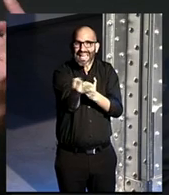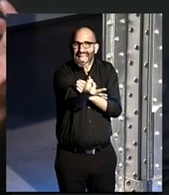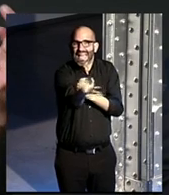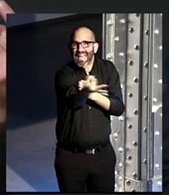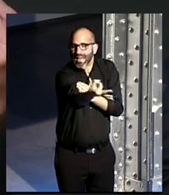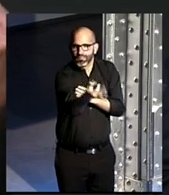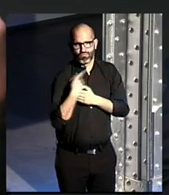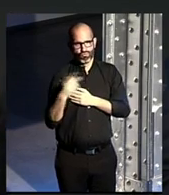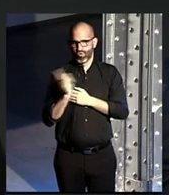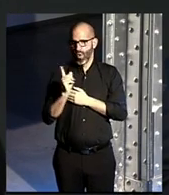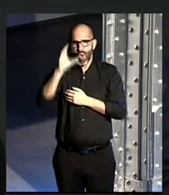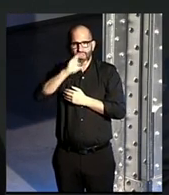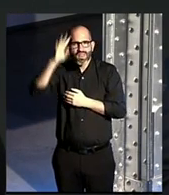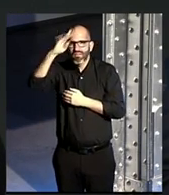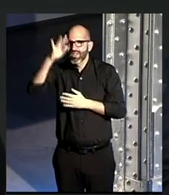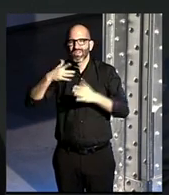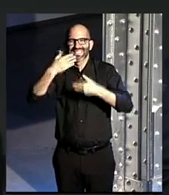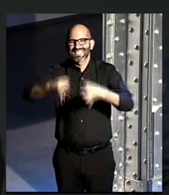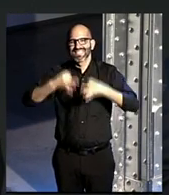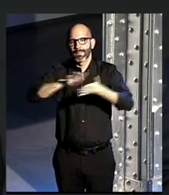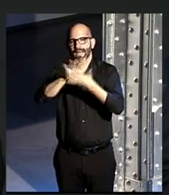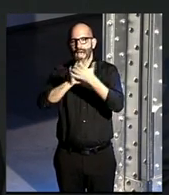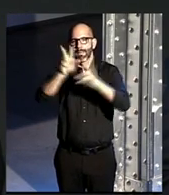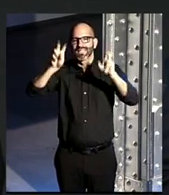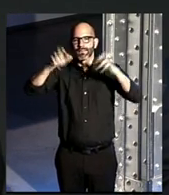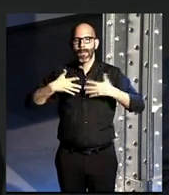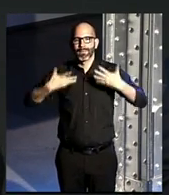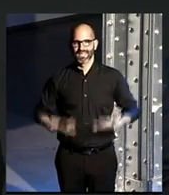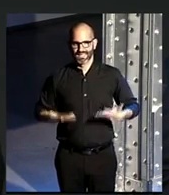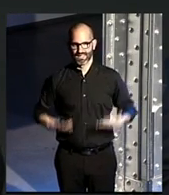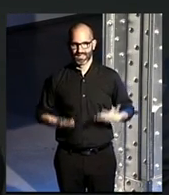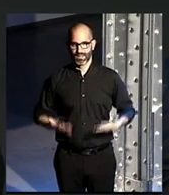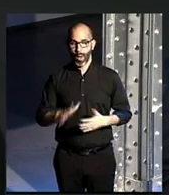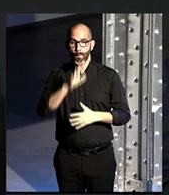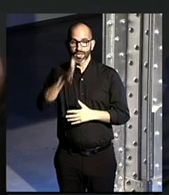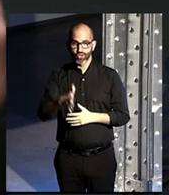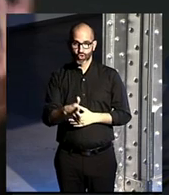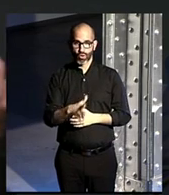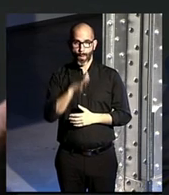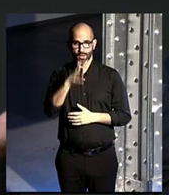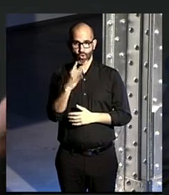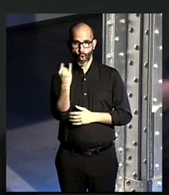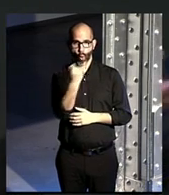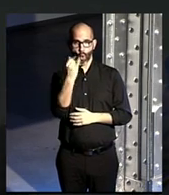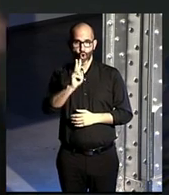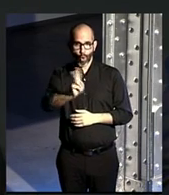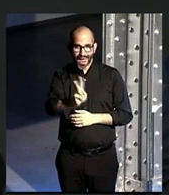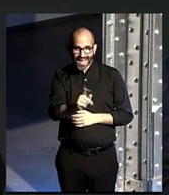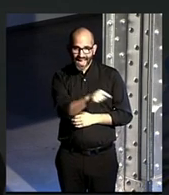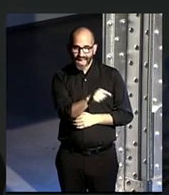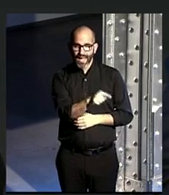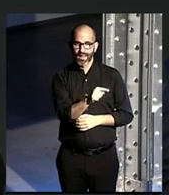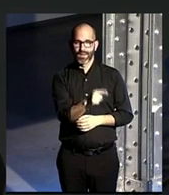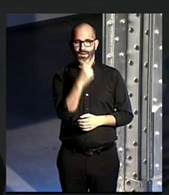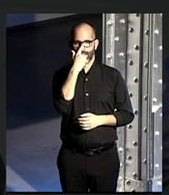ciencia ficción siempre habla del presente. Entonces, Julio Verne, que no hablaba del futuro, salvo